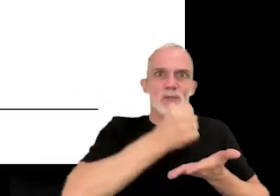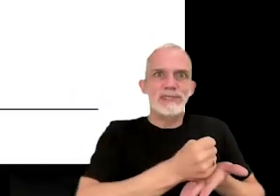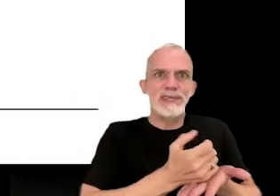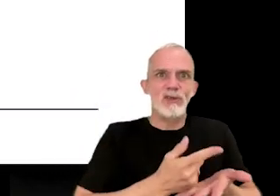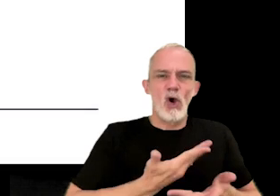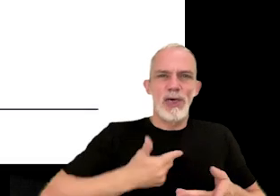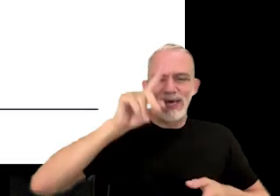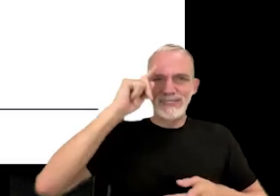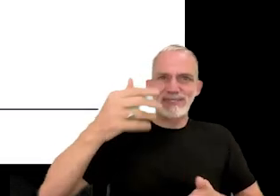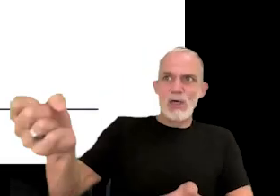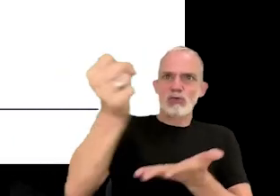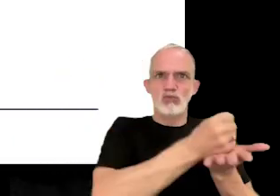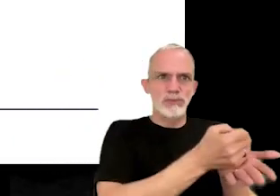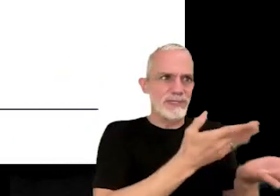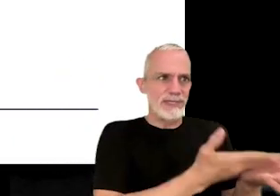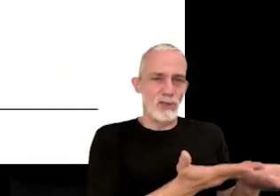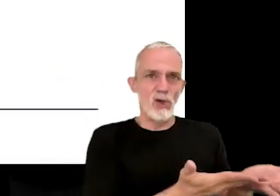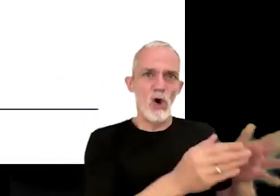Estado,